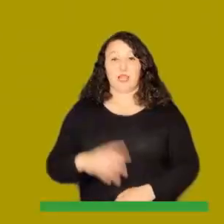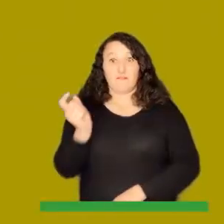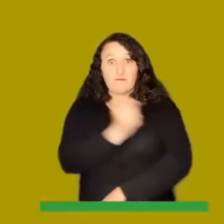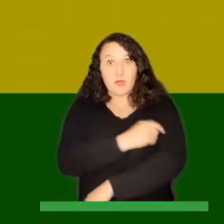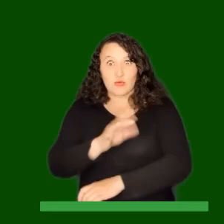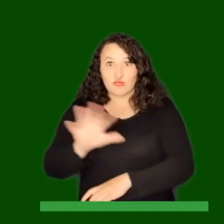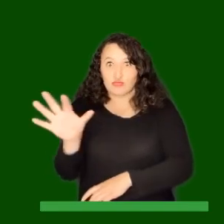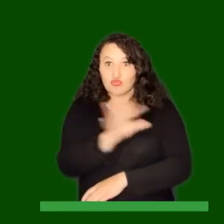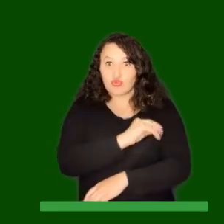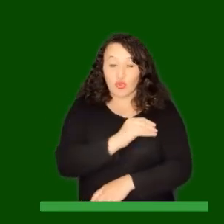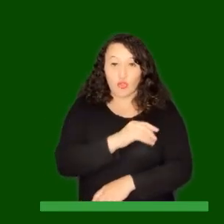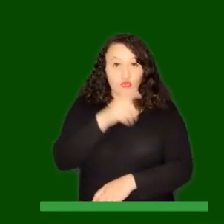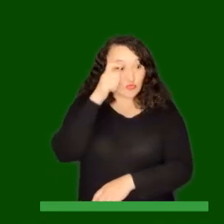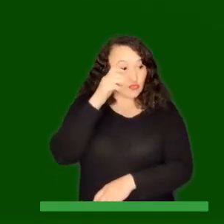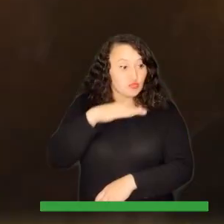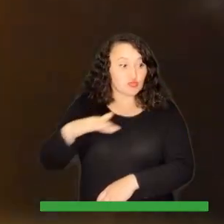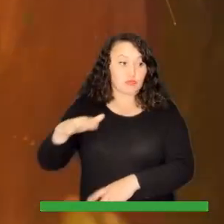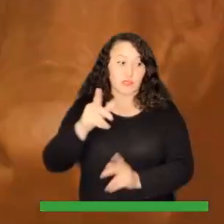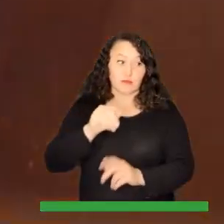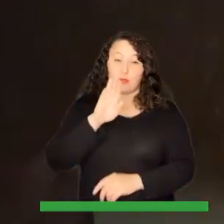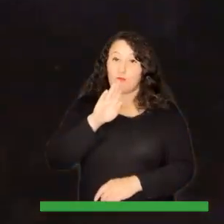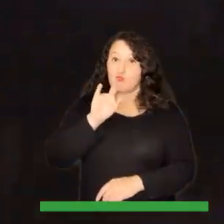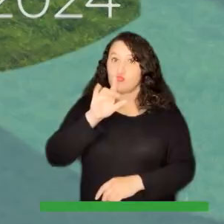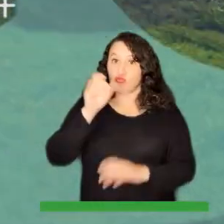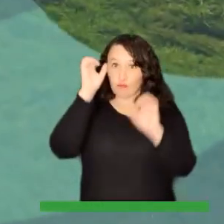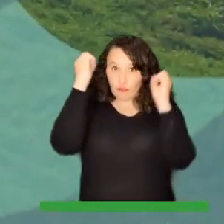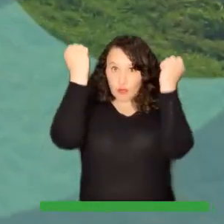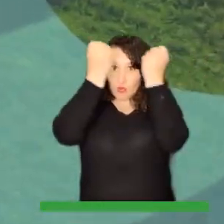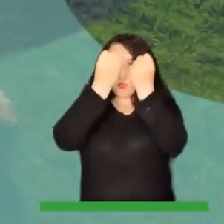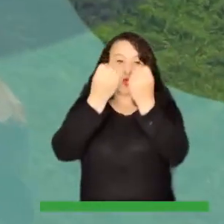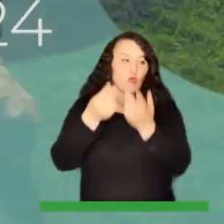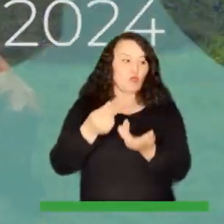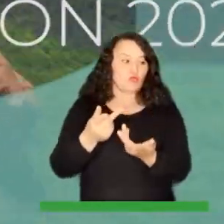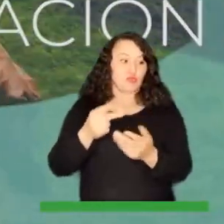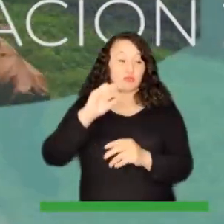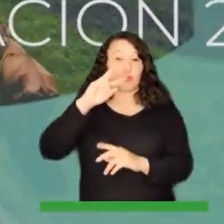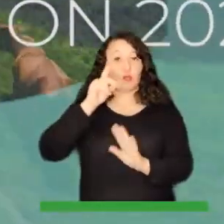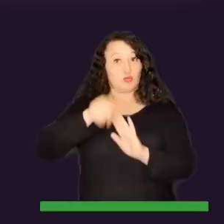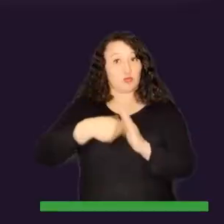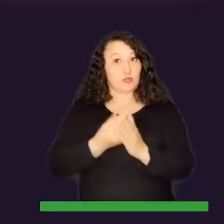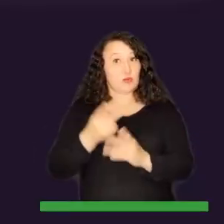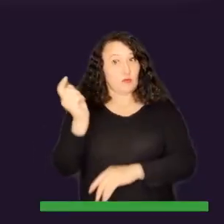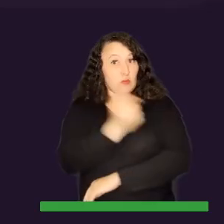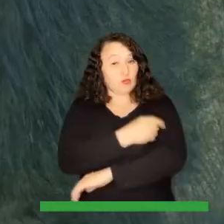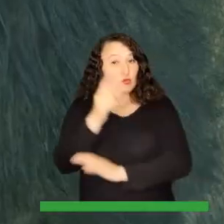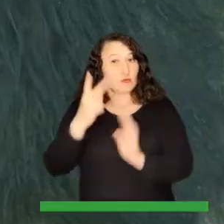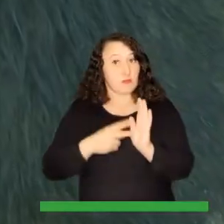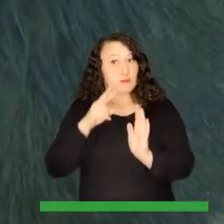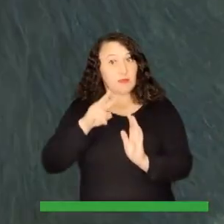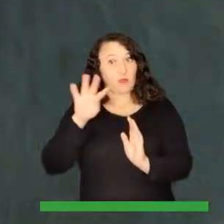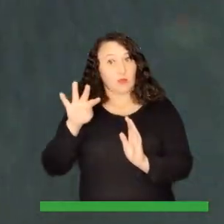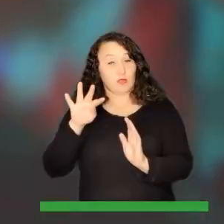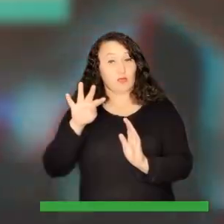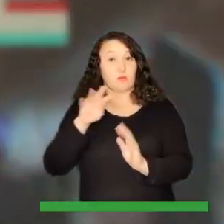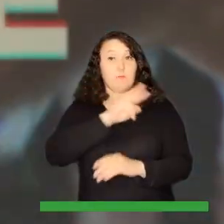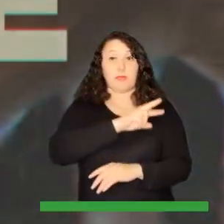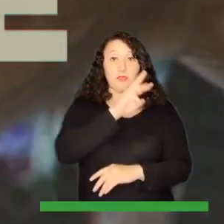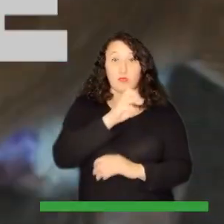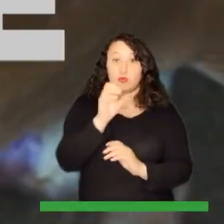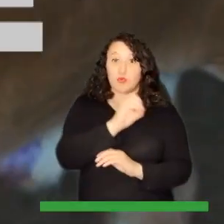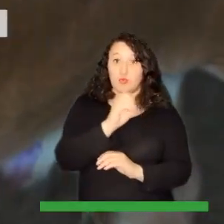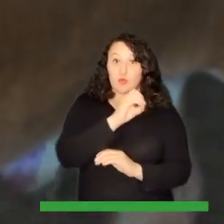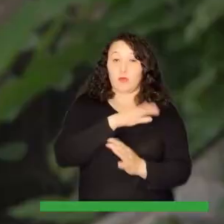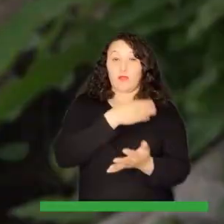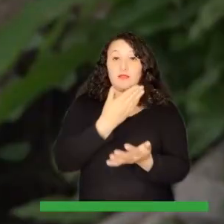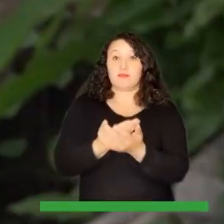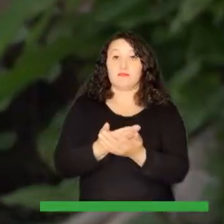Vacunemos todos los bovinos y bufalinos de nuestros predios durante el segundo ciclo de vacunación del 2024, desde el 28 de octubre hasta el 16 de